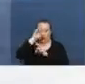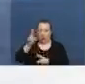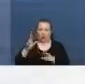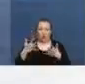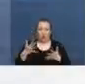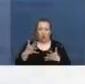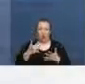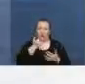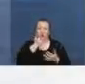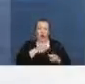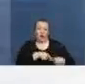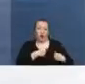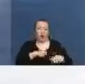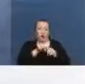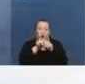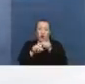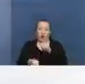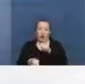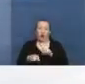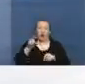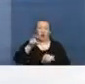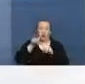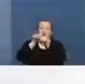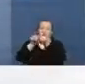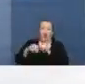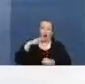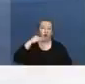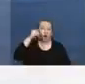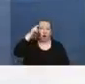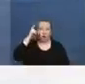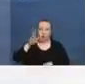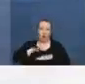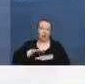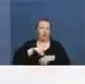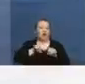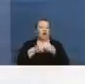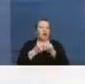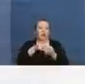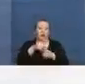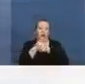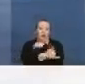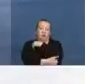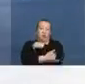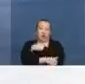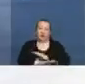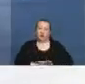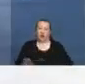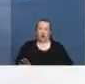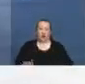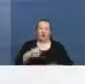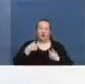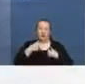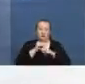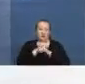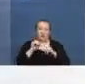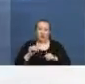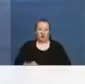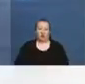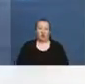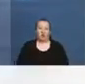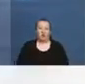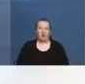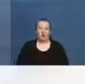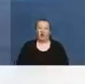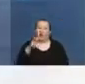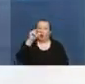llena el corazón de maldad para hacer daño a correa que lo que están destruyendo a la pata pues entre los cuentos es que no teníamos radares la